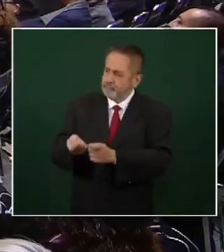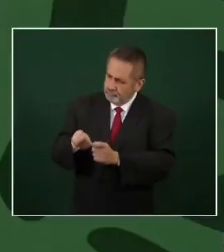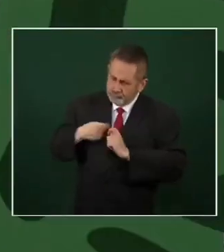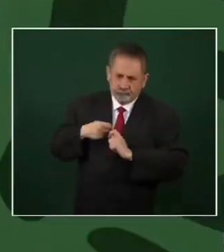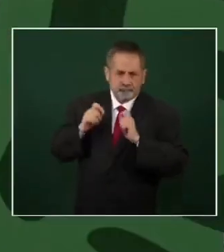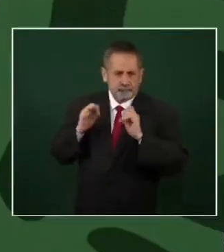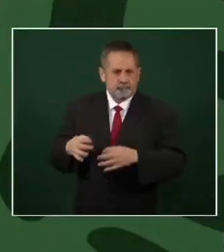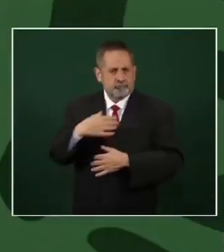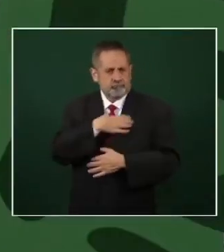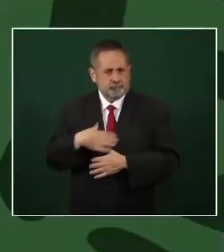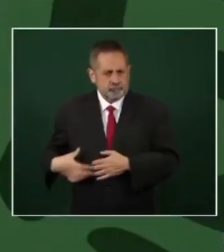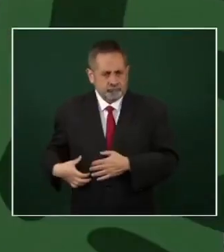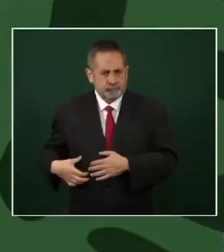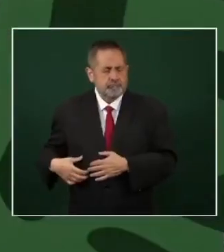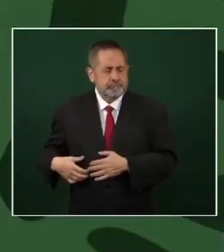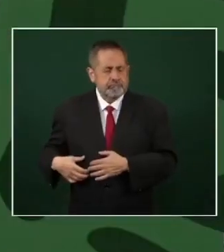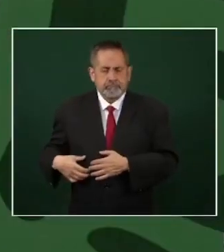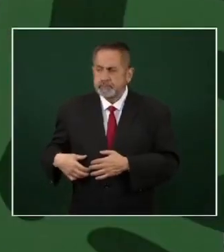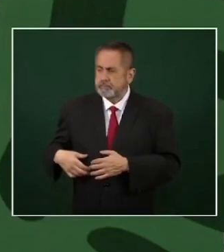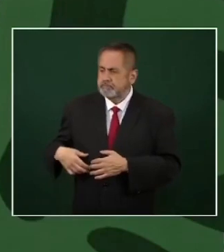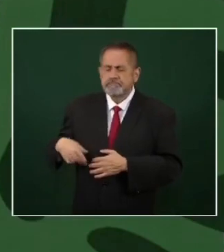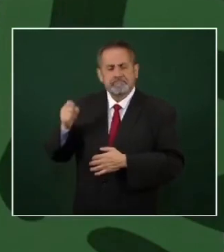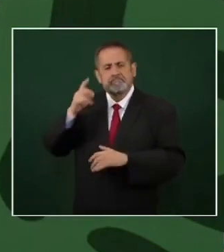en el 18, cumplimos